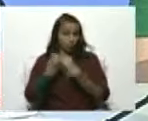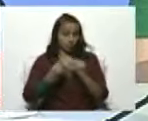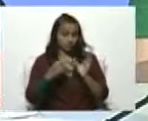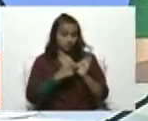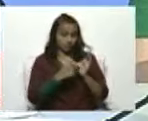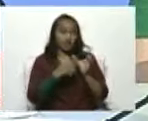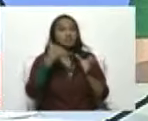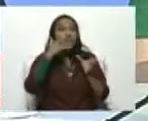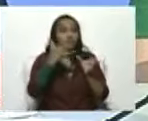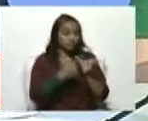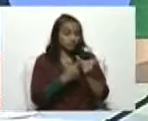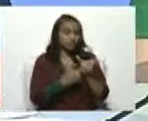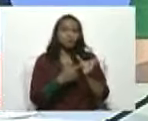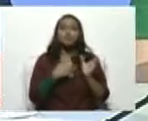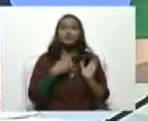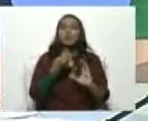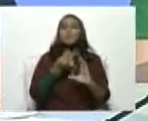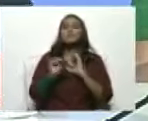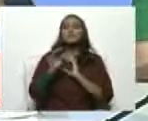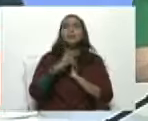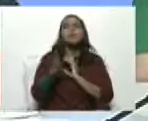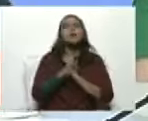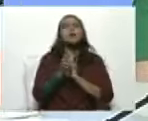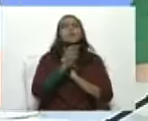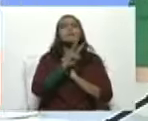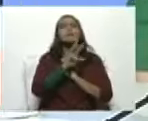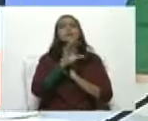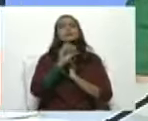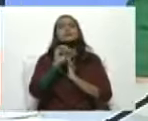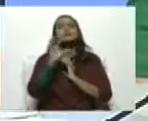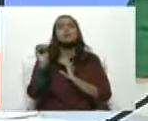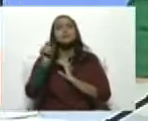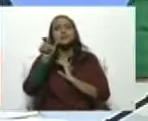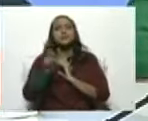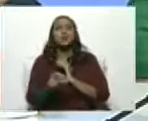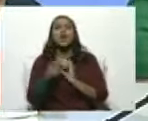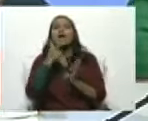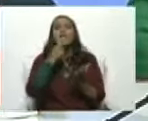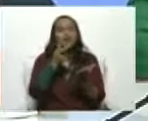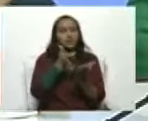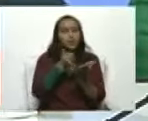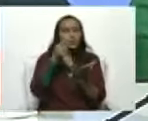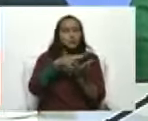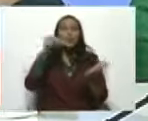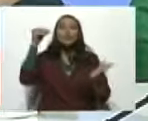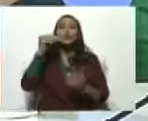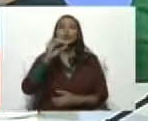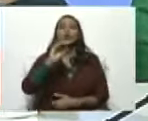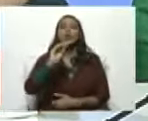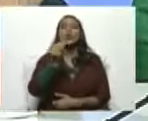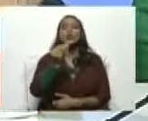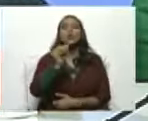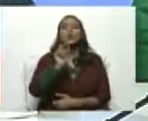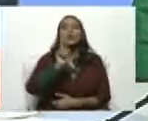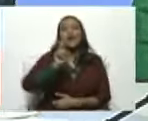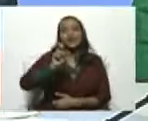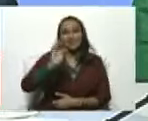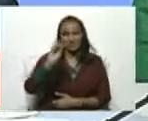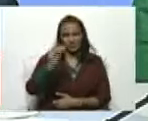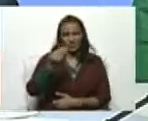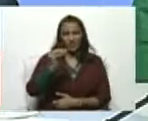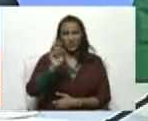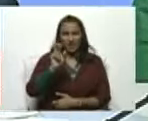yo lo hice, le mandé ese mensaje como a 300 personas solo con el código QR. Este es el código QR de acceso al